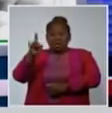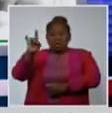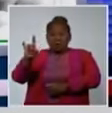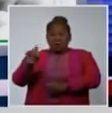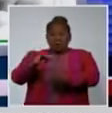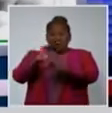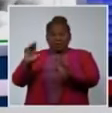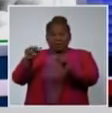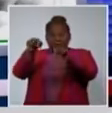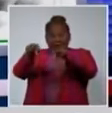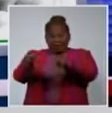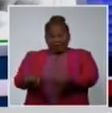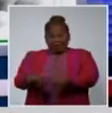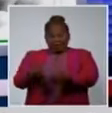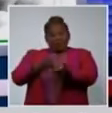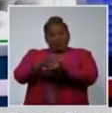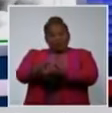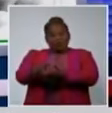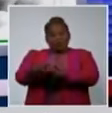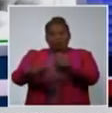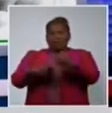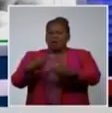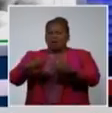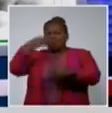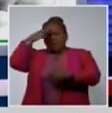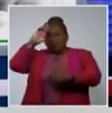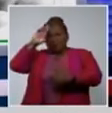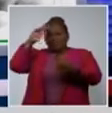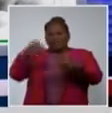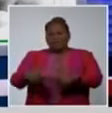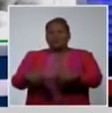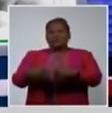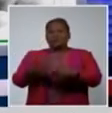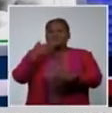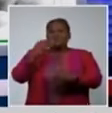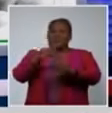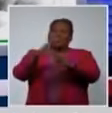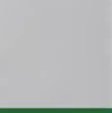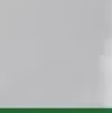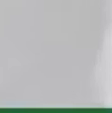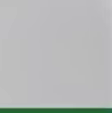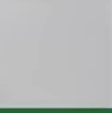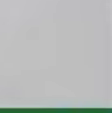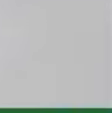para seguir contándoles lo que hace cuba por la salud de su pueblo buenos días